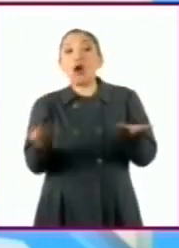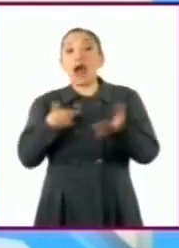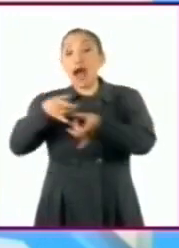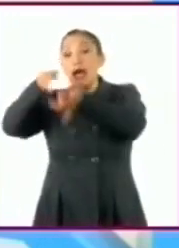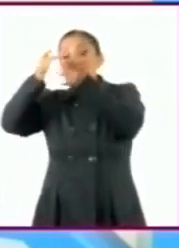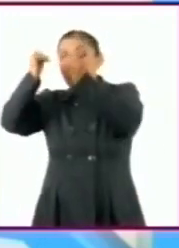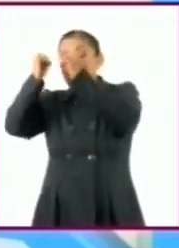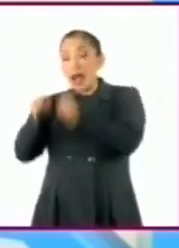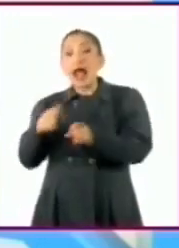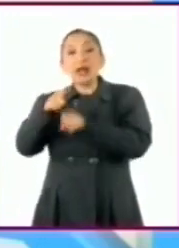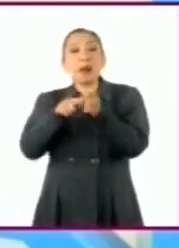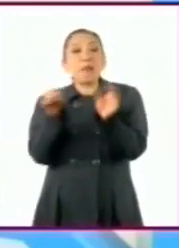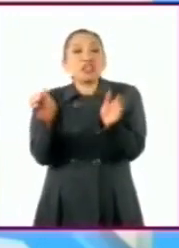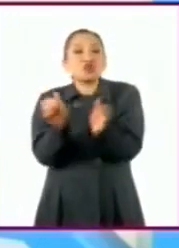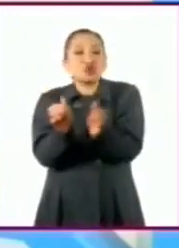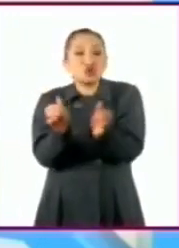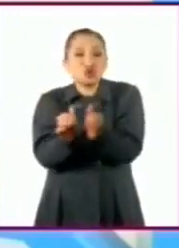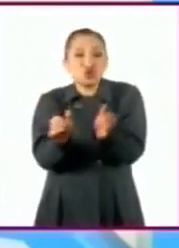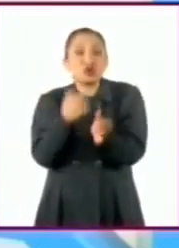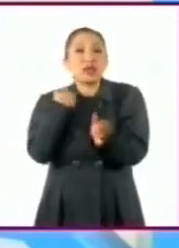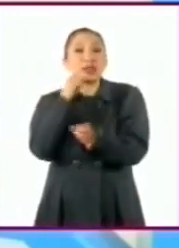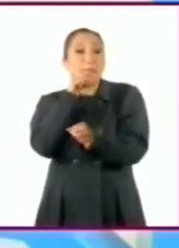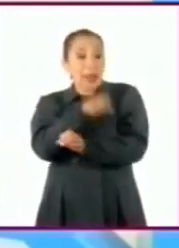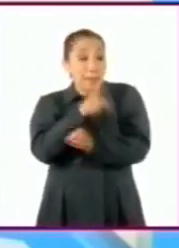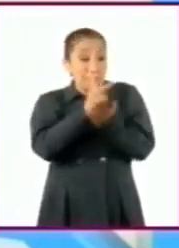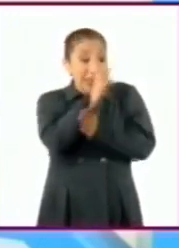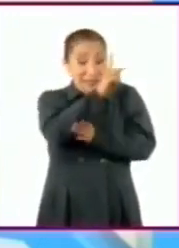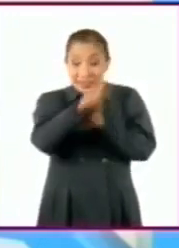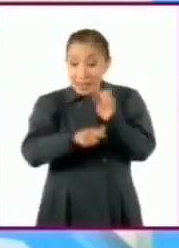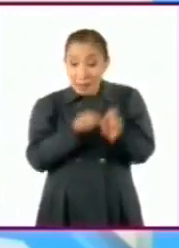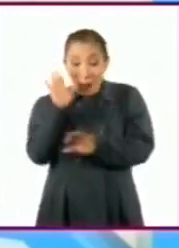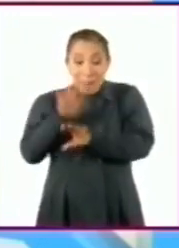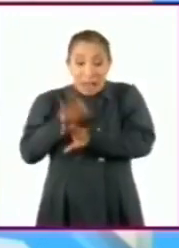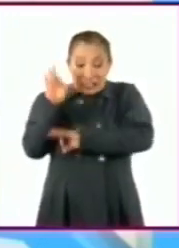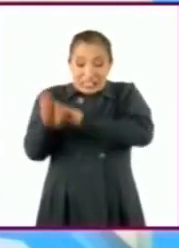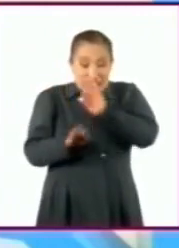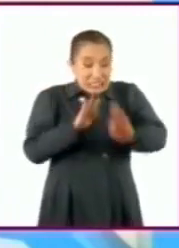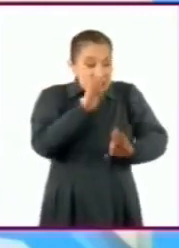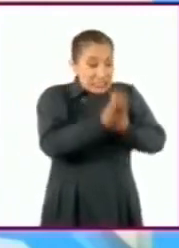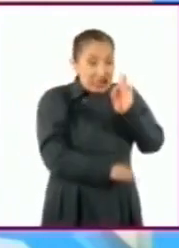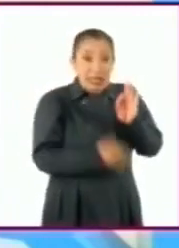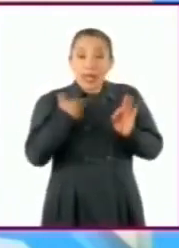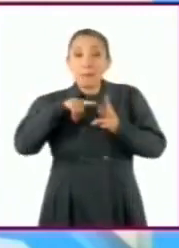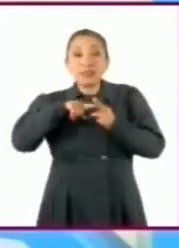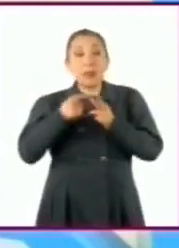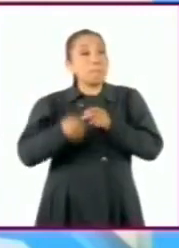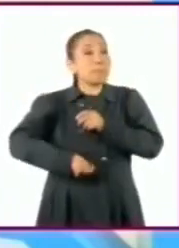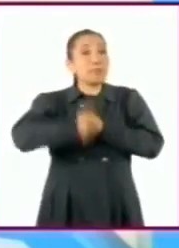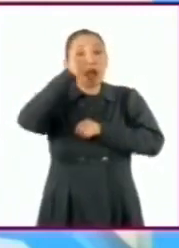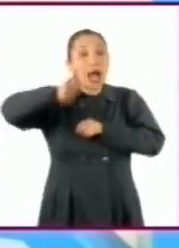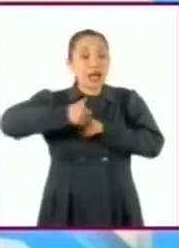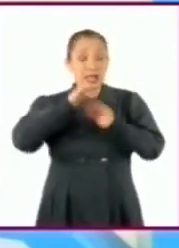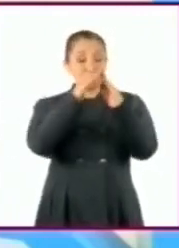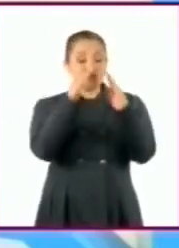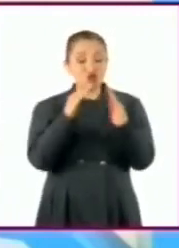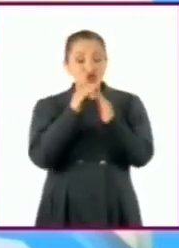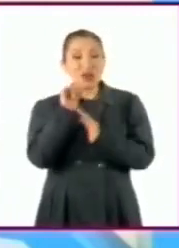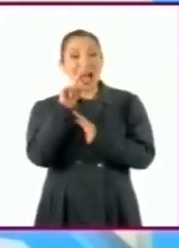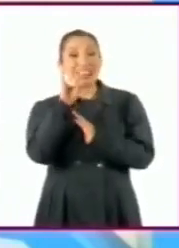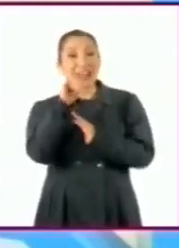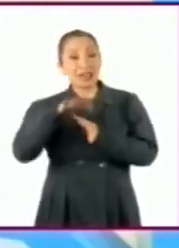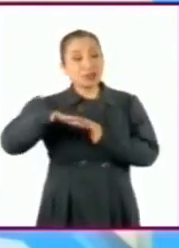americanos, que transicionaron del Paleolítico al Neolítico, es decir, pasaron de una vida nómada a una sedentaria basada